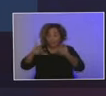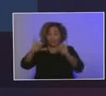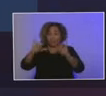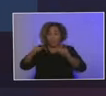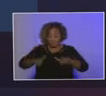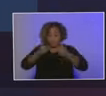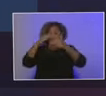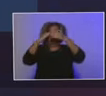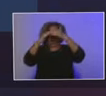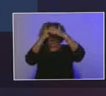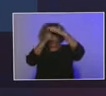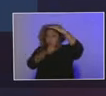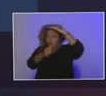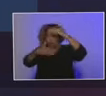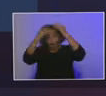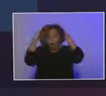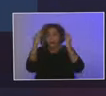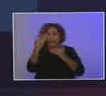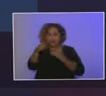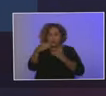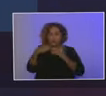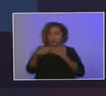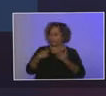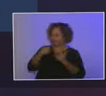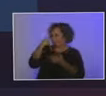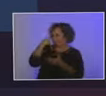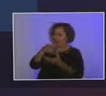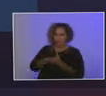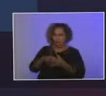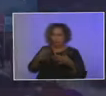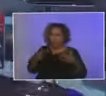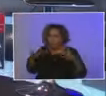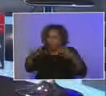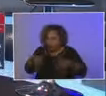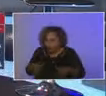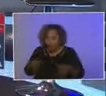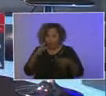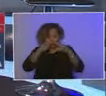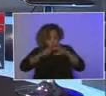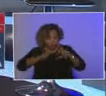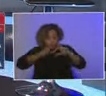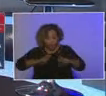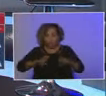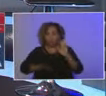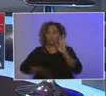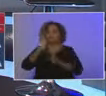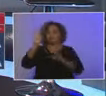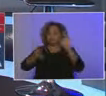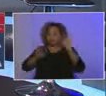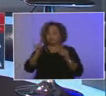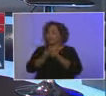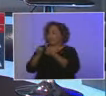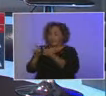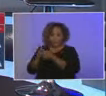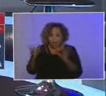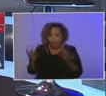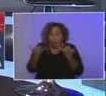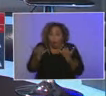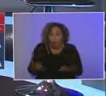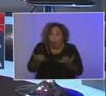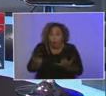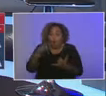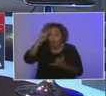hoy con toldos azules. Entonces, yo no podía creer la historia, pero cuando hicimos la investigación descubrimos exactamente lo mismo. O sea, hoy